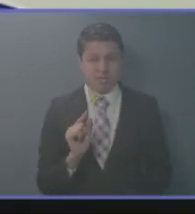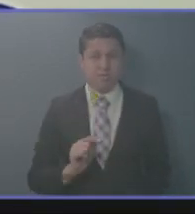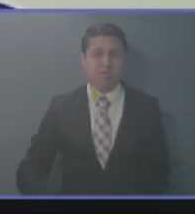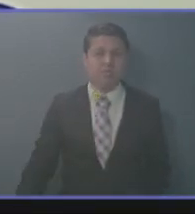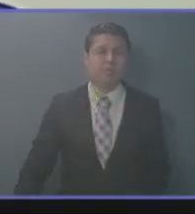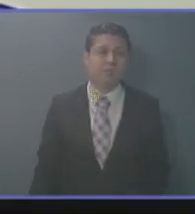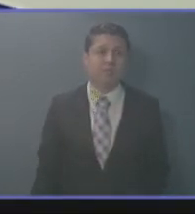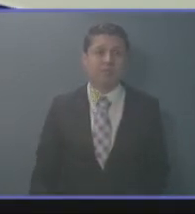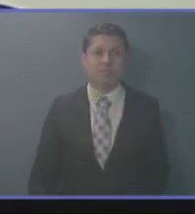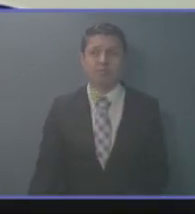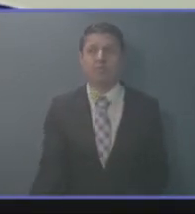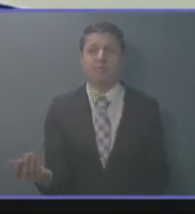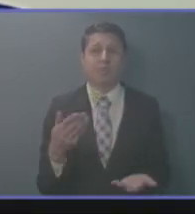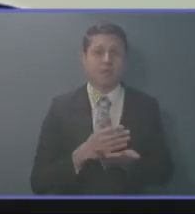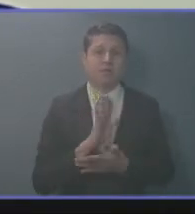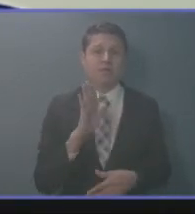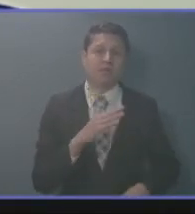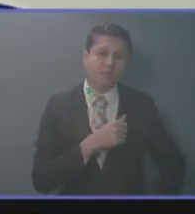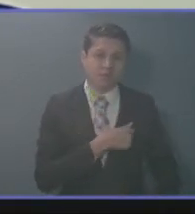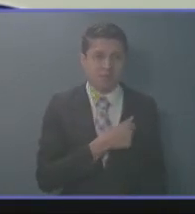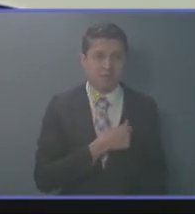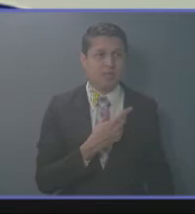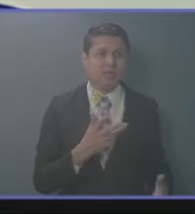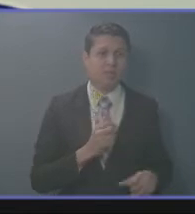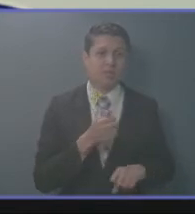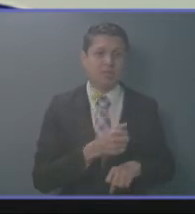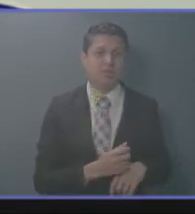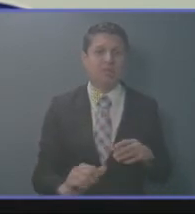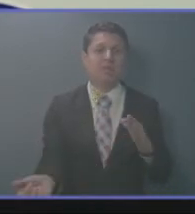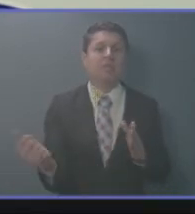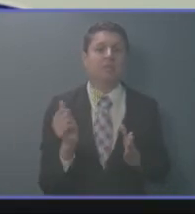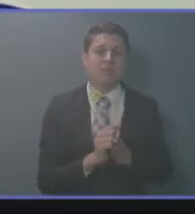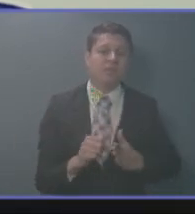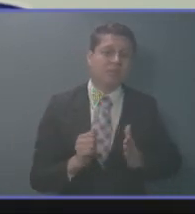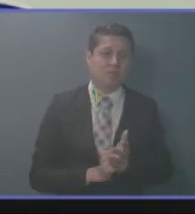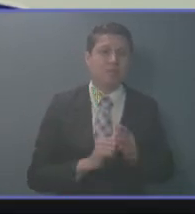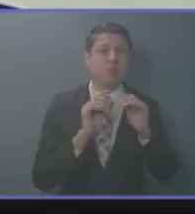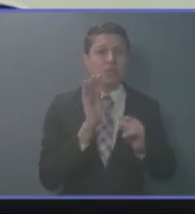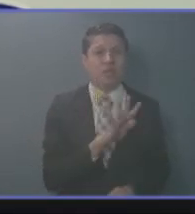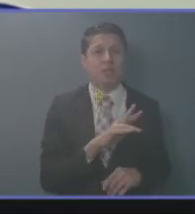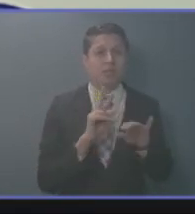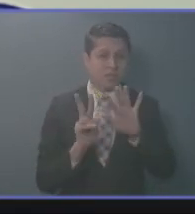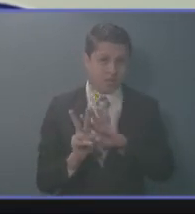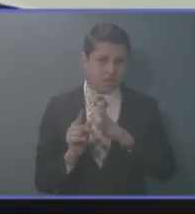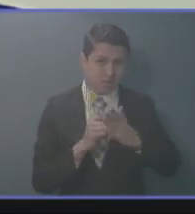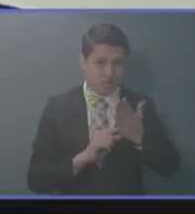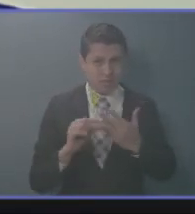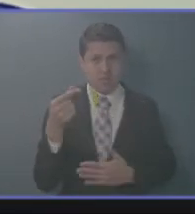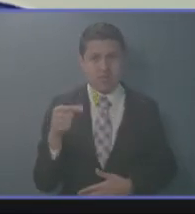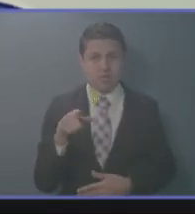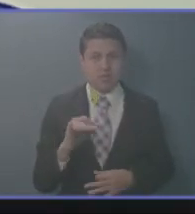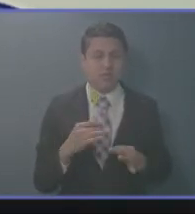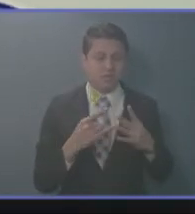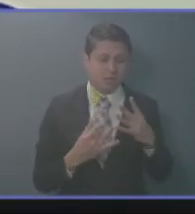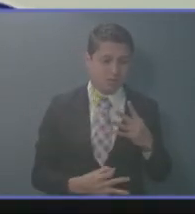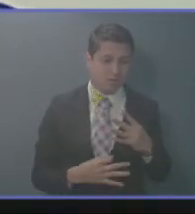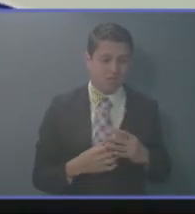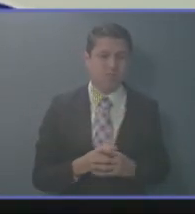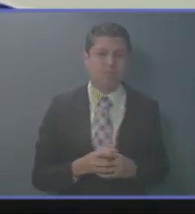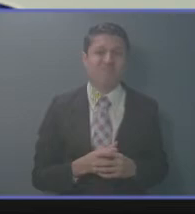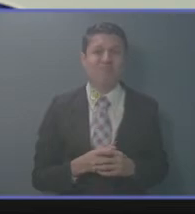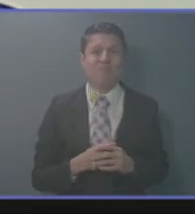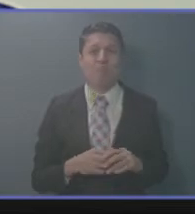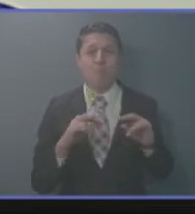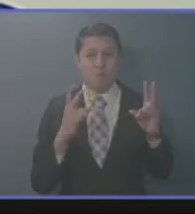de la obligación estipulada en el artículo 47, literal G, de dicha ley, en